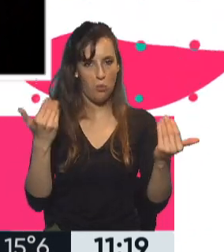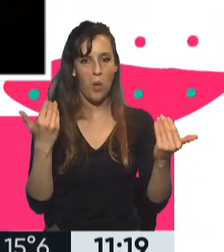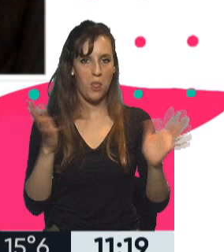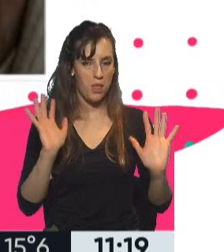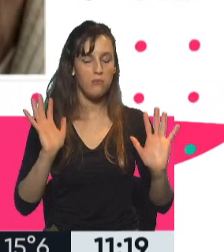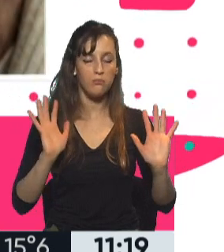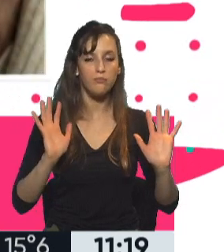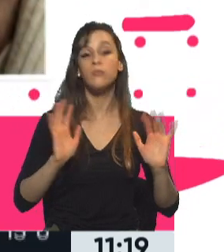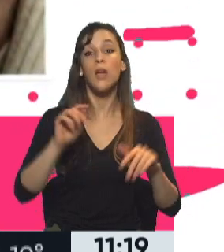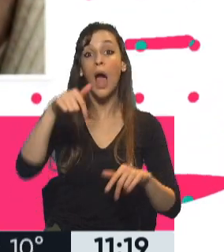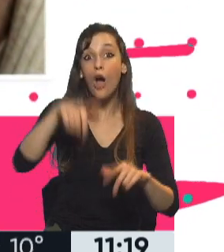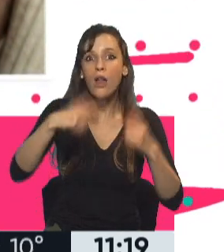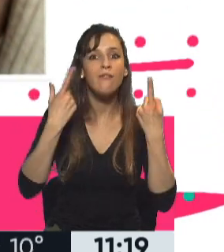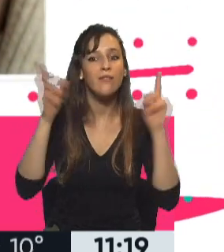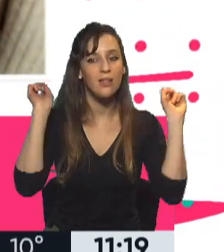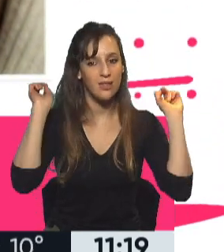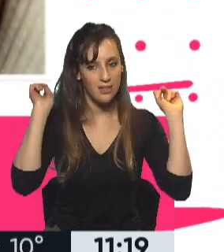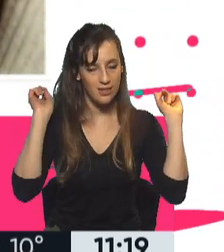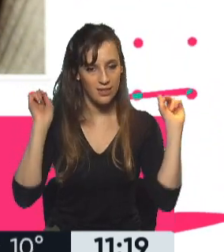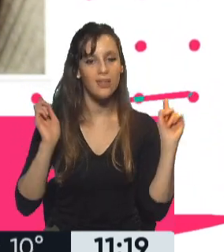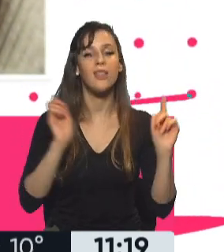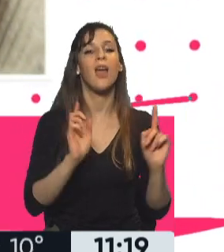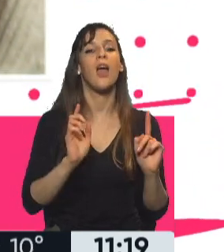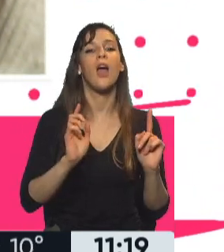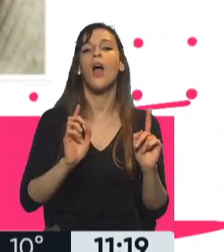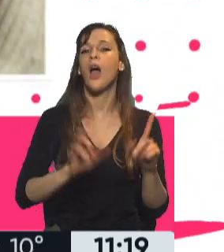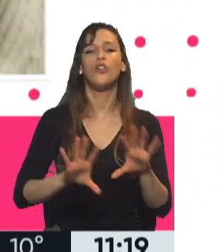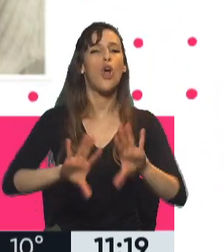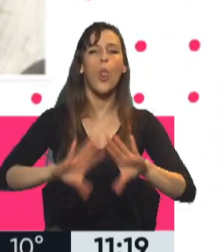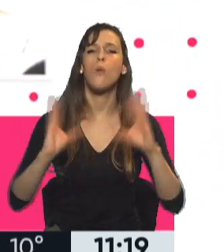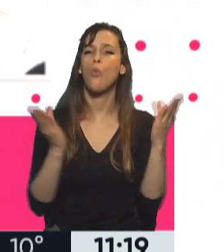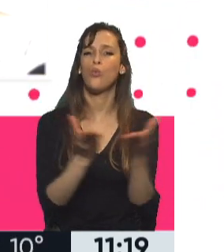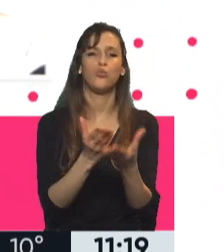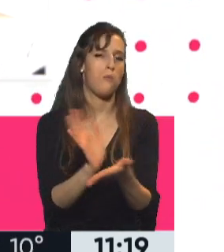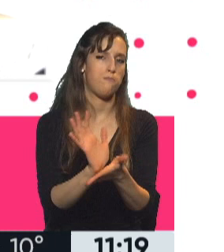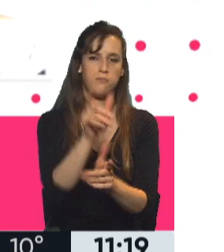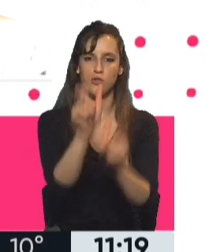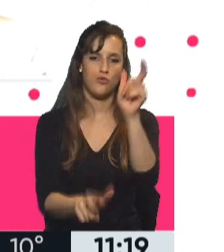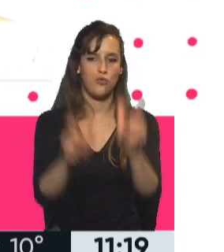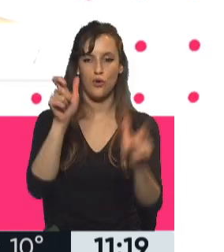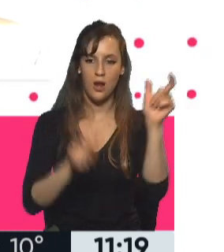En esta oportunidad no. Hicimos una convocatoria a todo el mundo donde cada uno